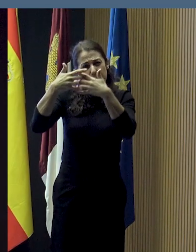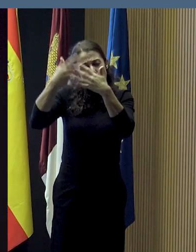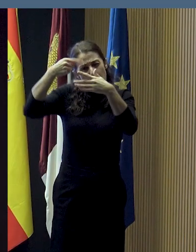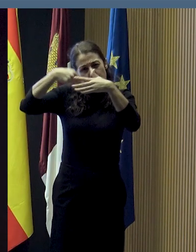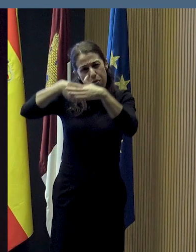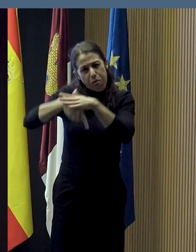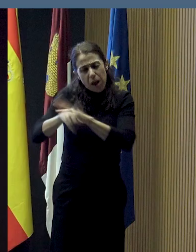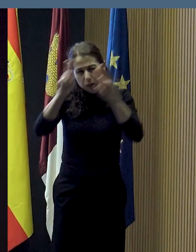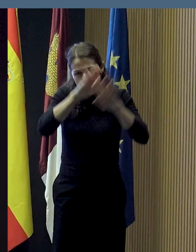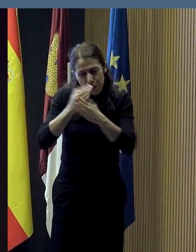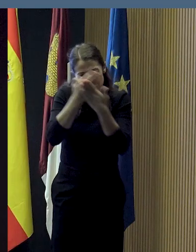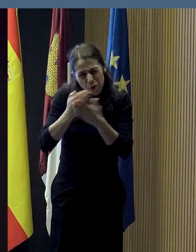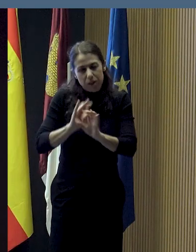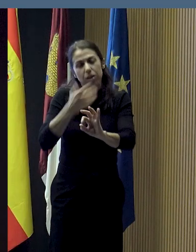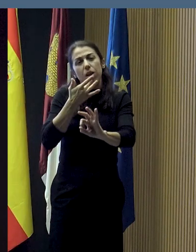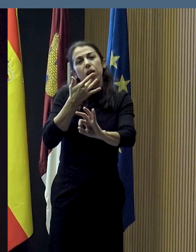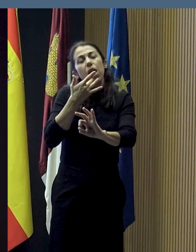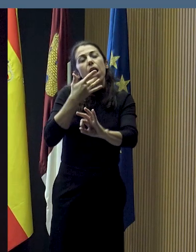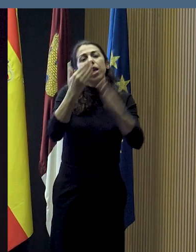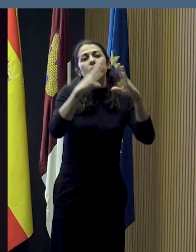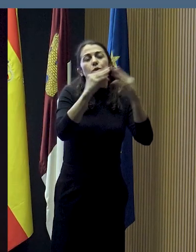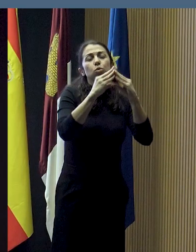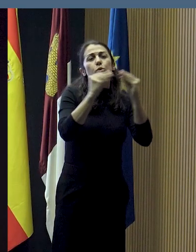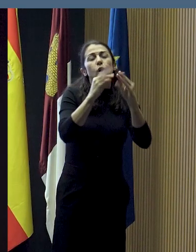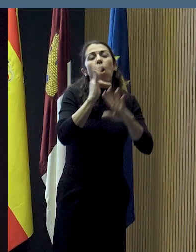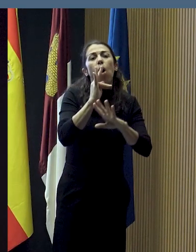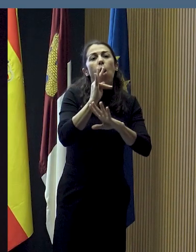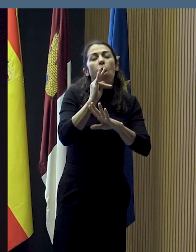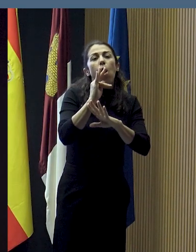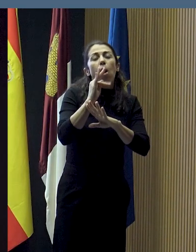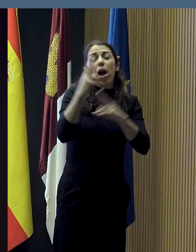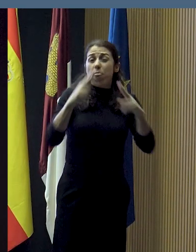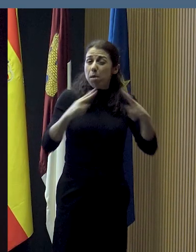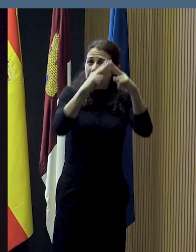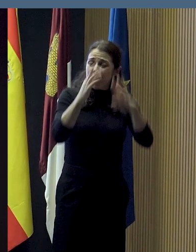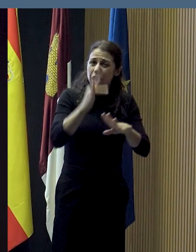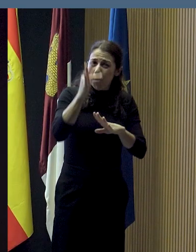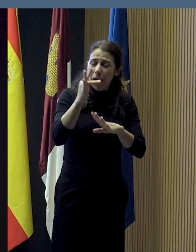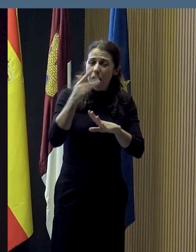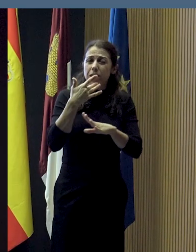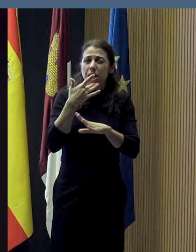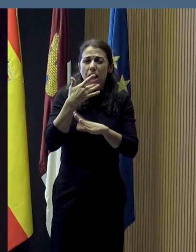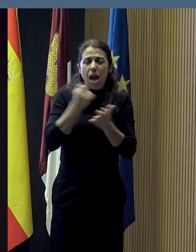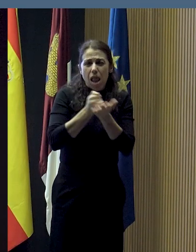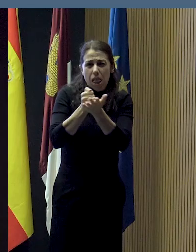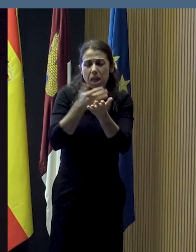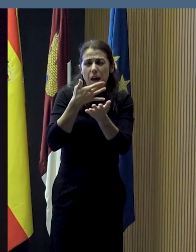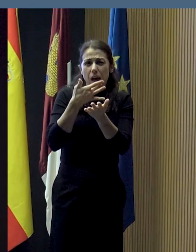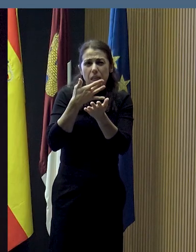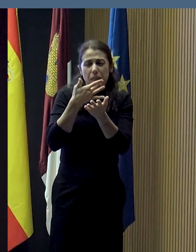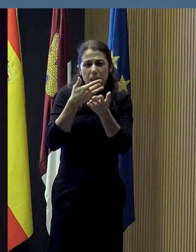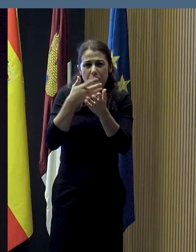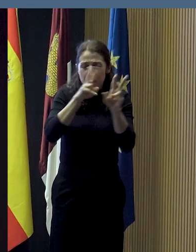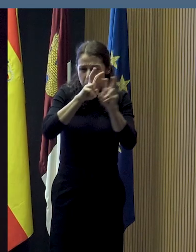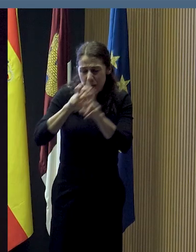de referencia como el Instituto Cajal del CSIC y el Instituto Pasteur en París y dirige líneas de investigación